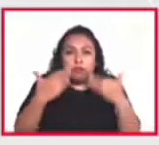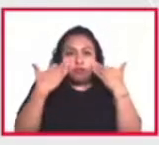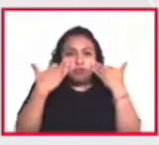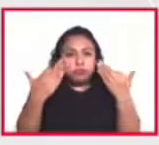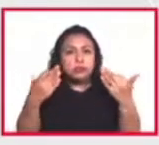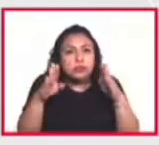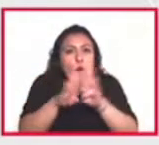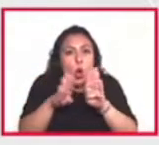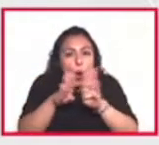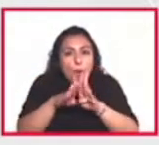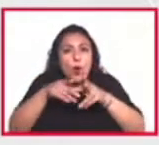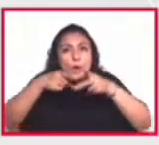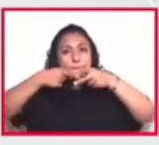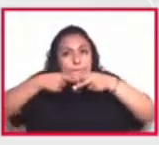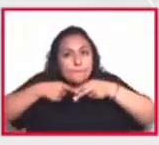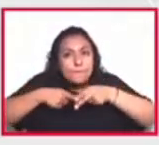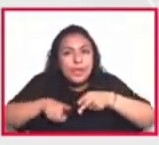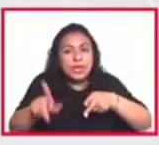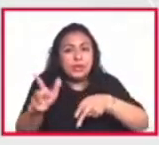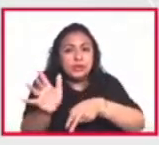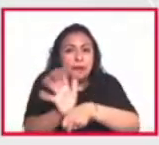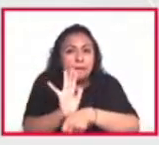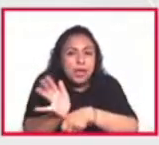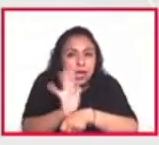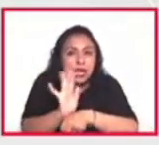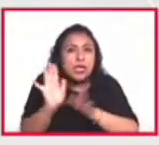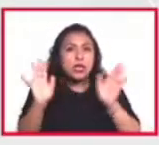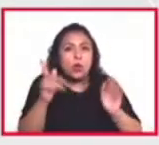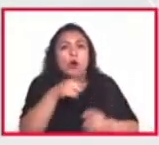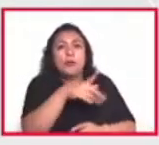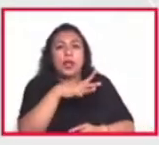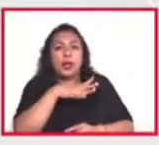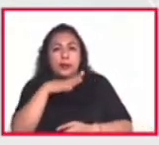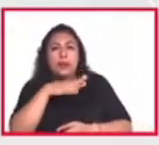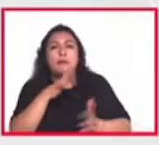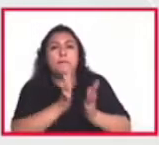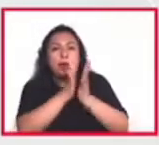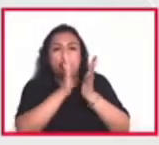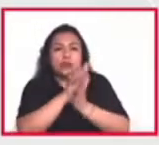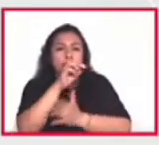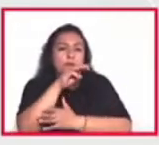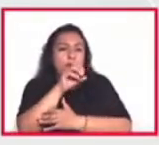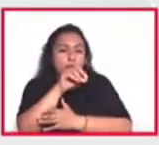nace una película. Estaba Mónica Lozano involucrada, Tita Lombardo,